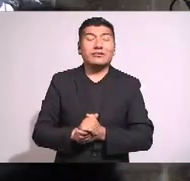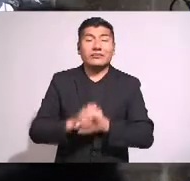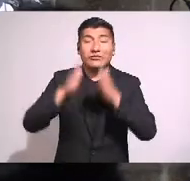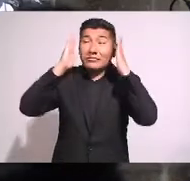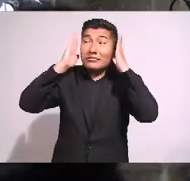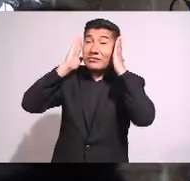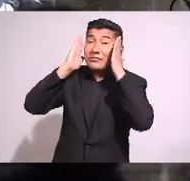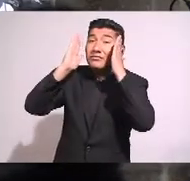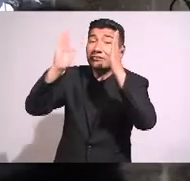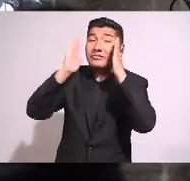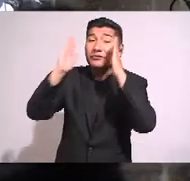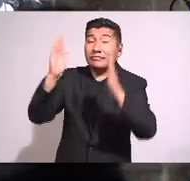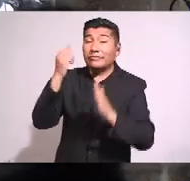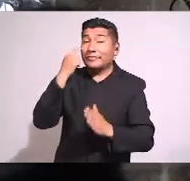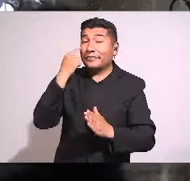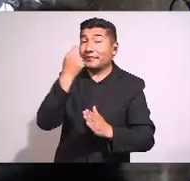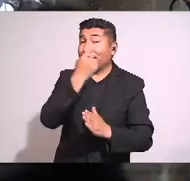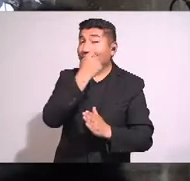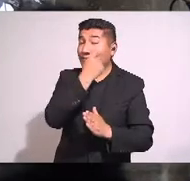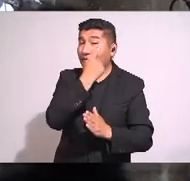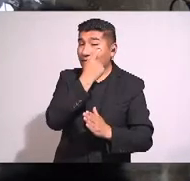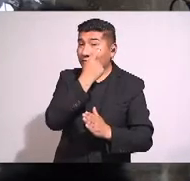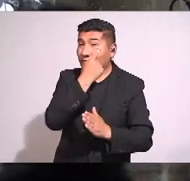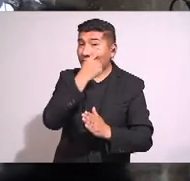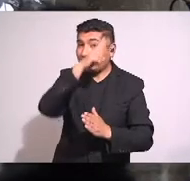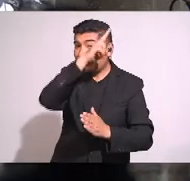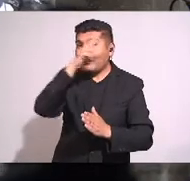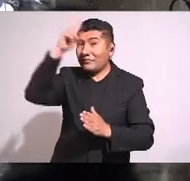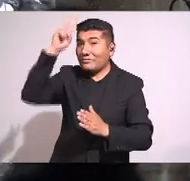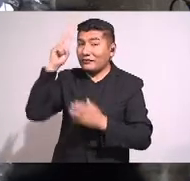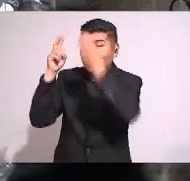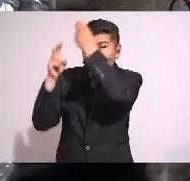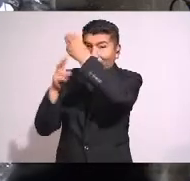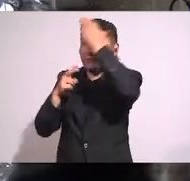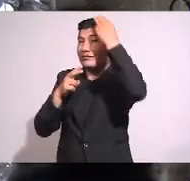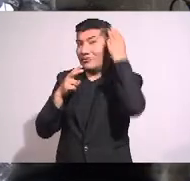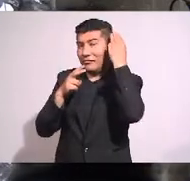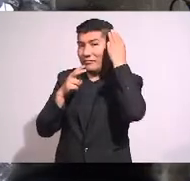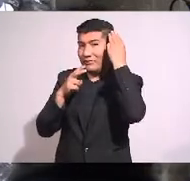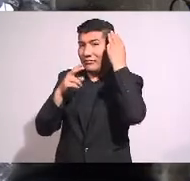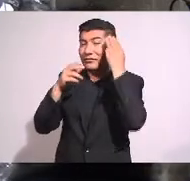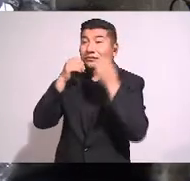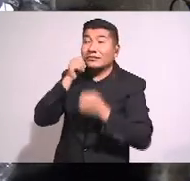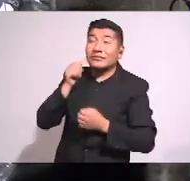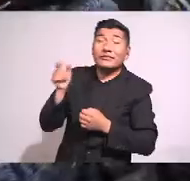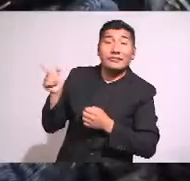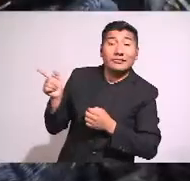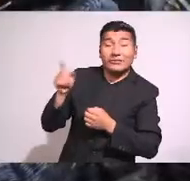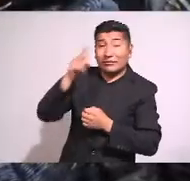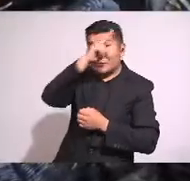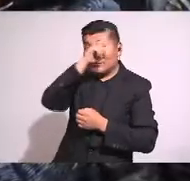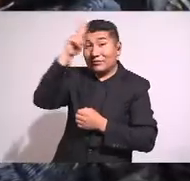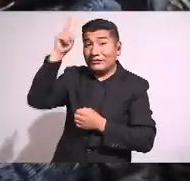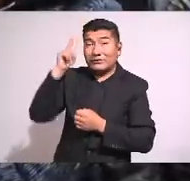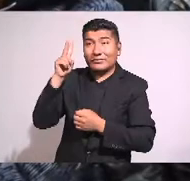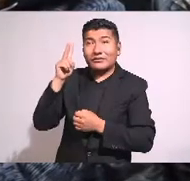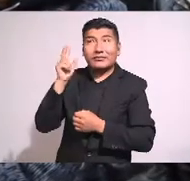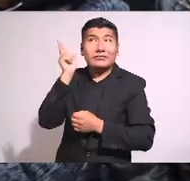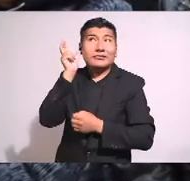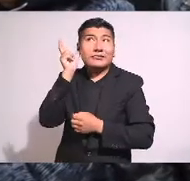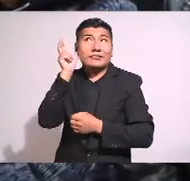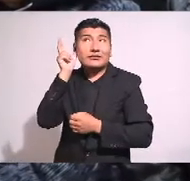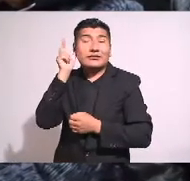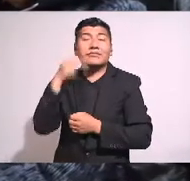Concentremos nuestra mirada en la Virgen María. Ella escucha la voz